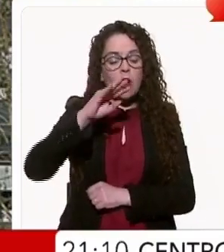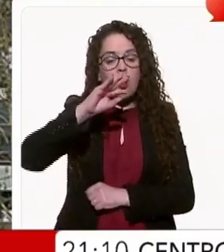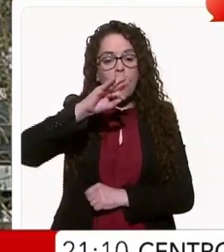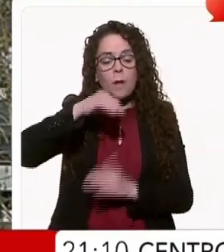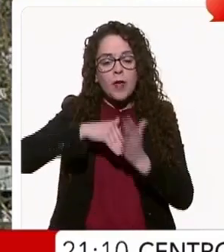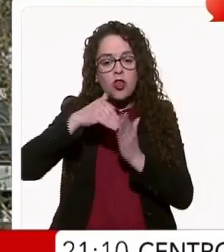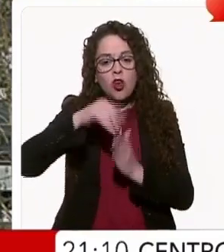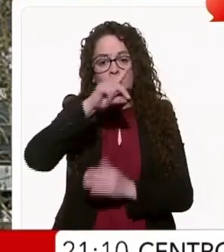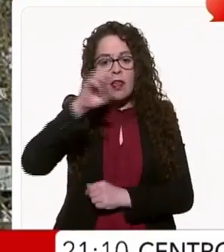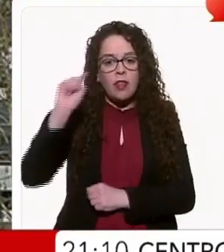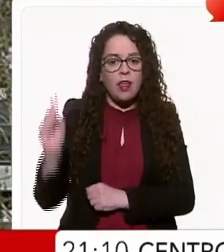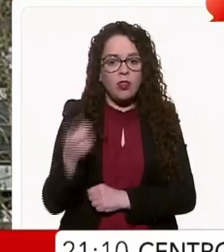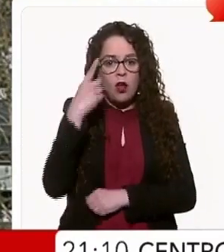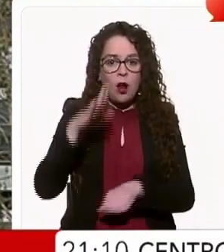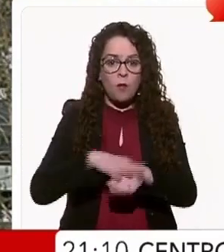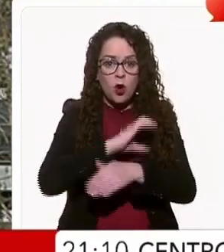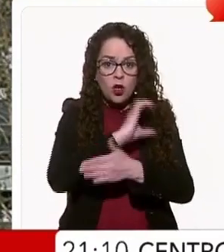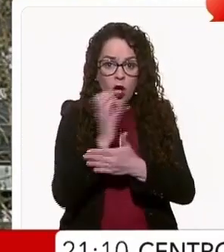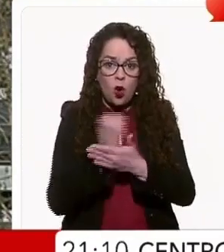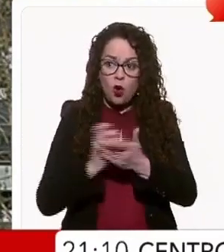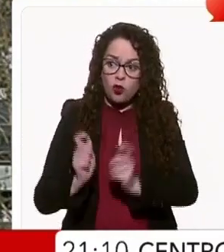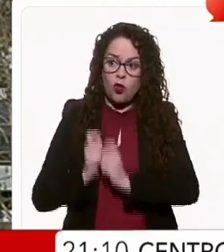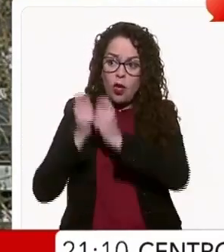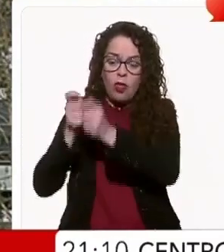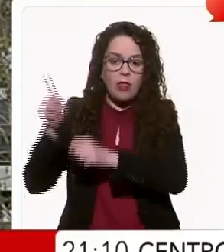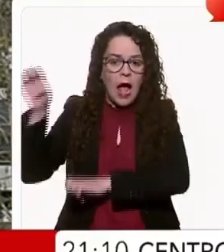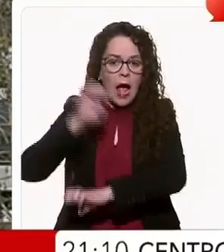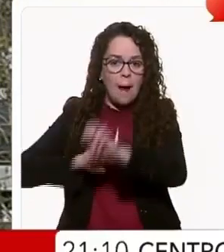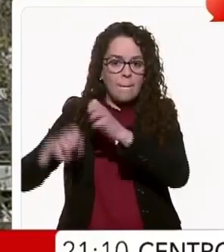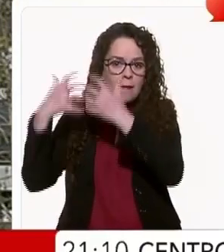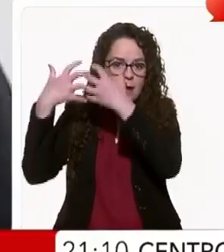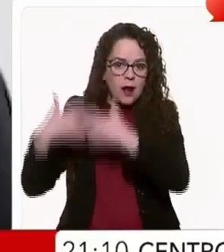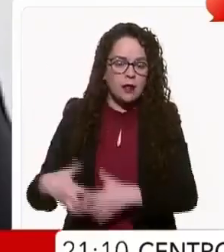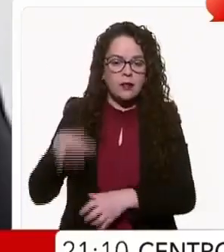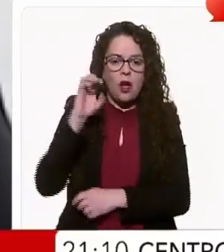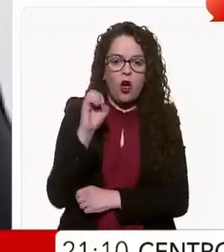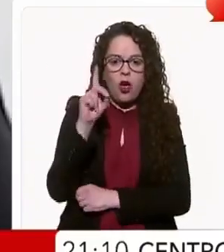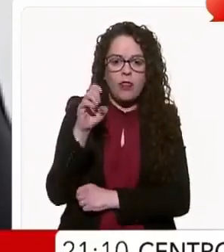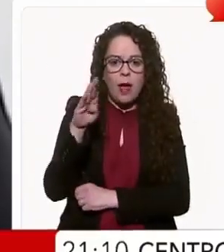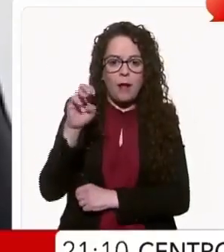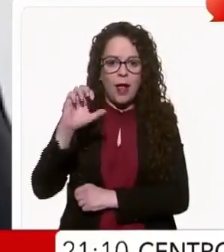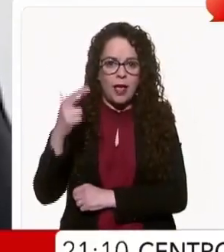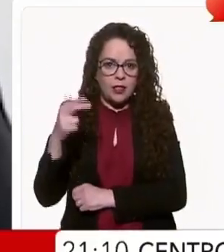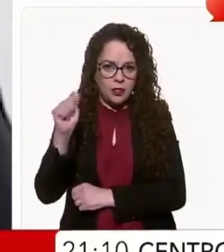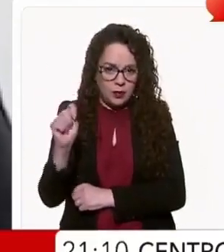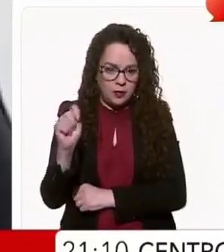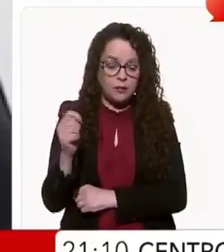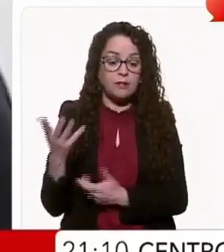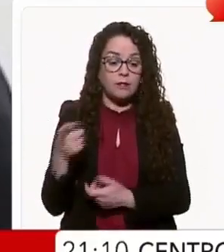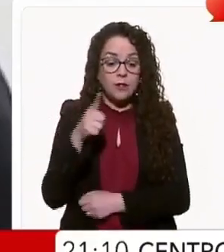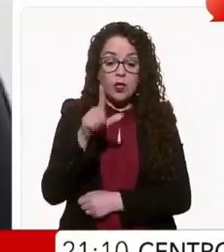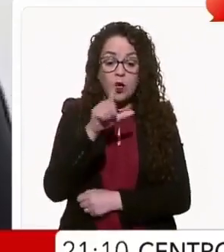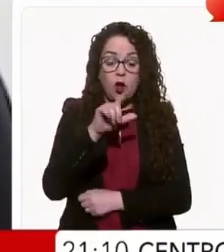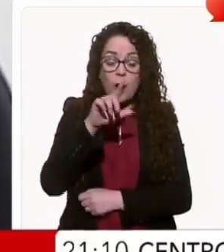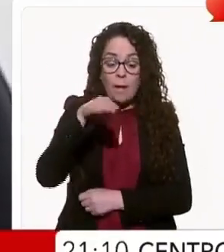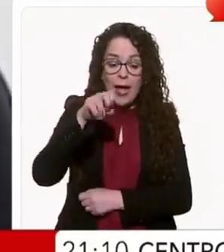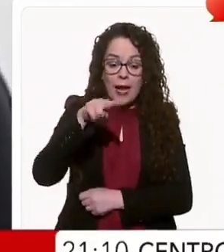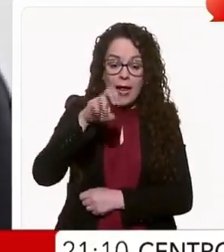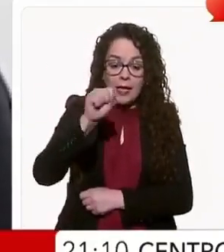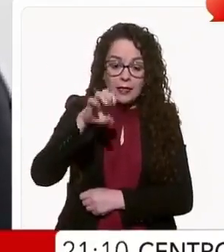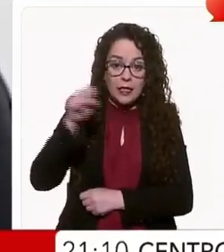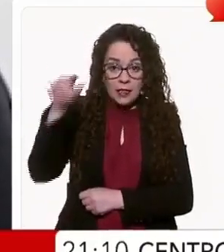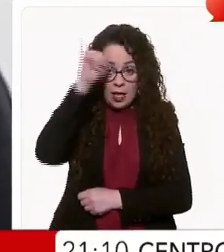entregar contratos millonarios a la firma brasileña Odebrecht. Luis de Meneses, jefe de la